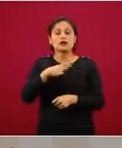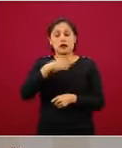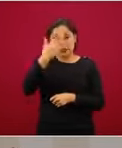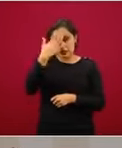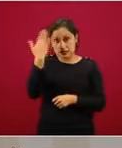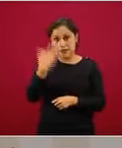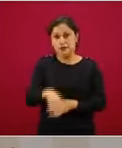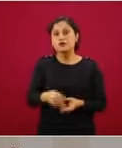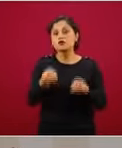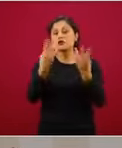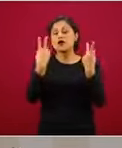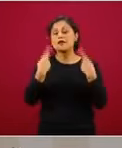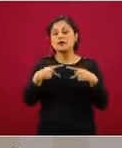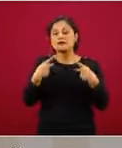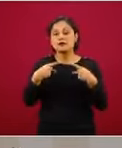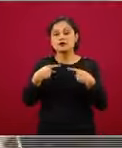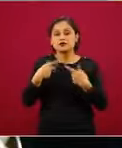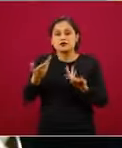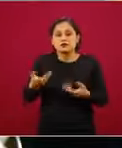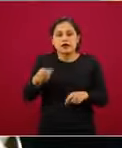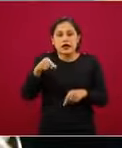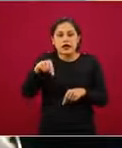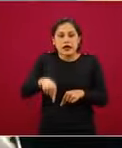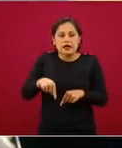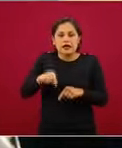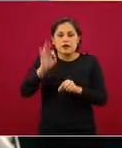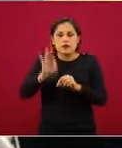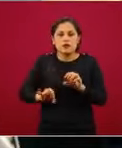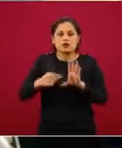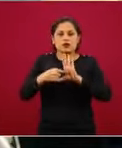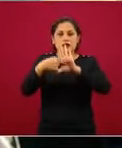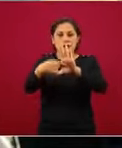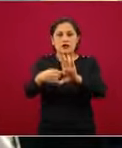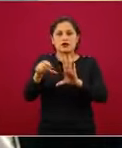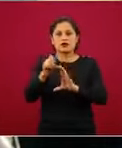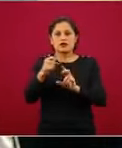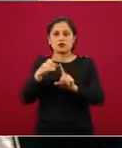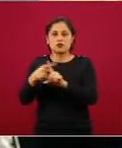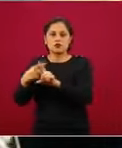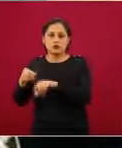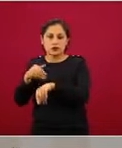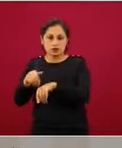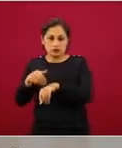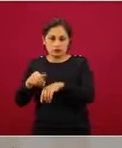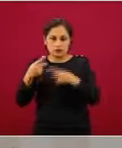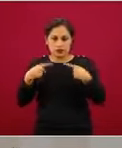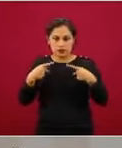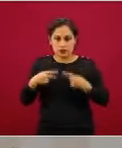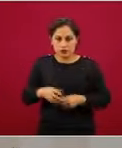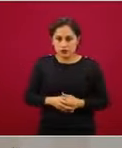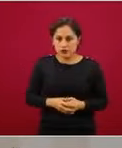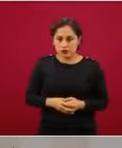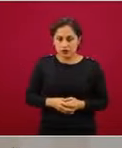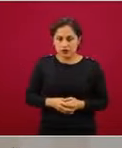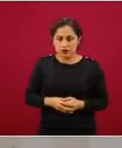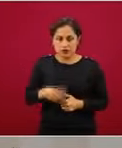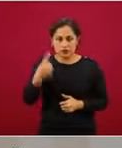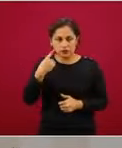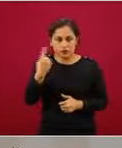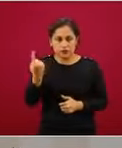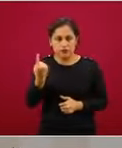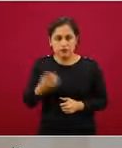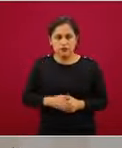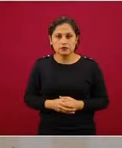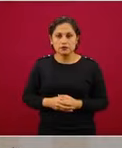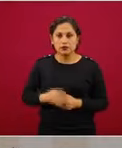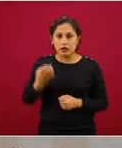simplemente los porcentajes que ponemos aquí multiplicados por el número de personas presentes en la base de datos. ¿Mande? Este es el